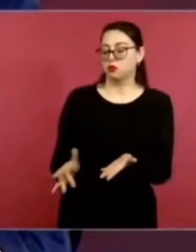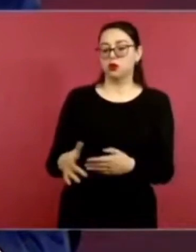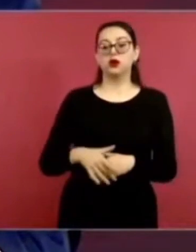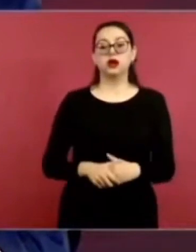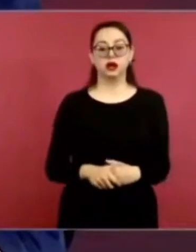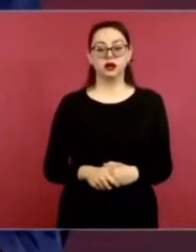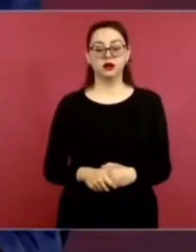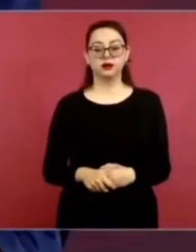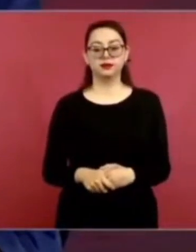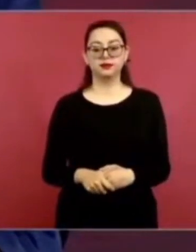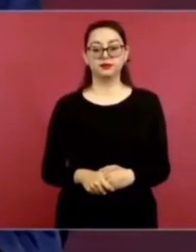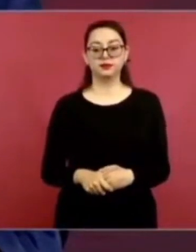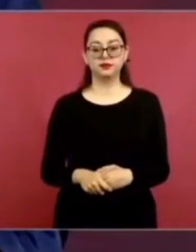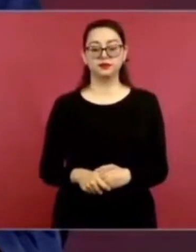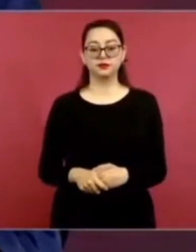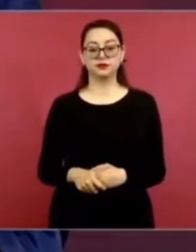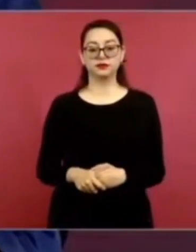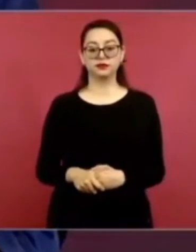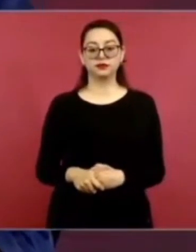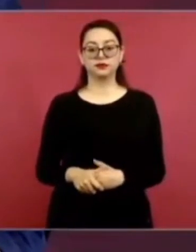de una posible